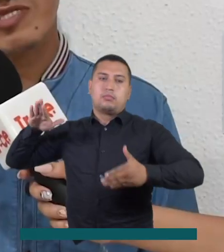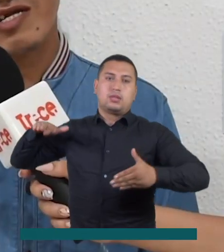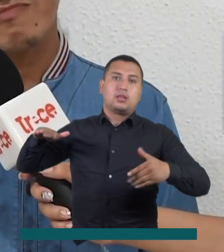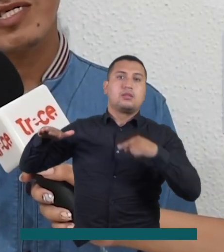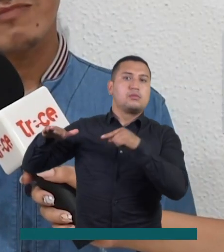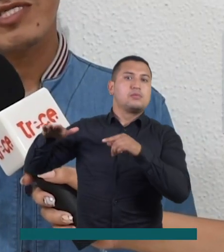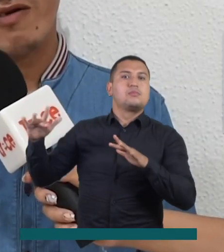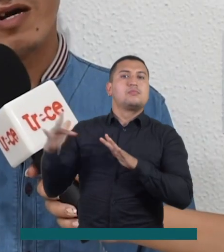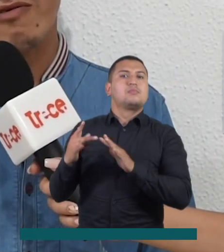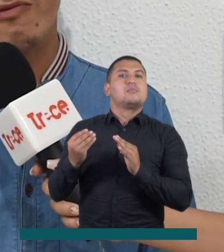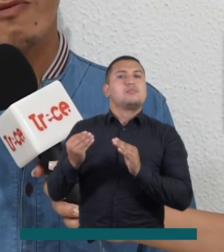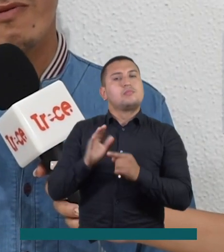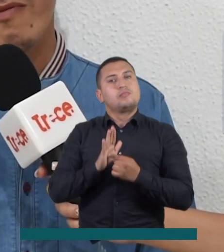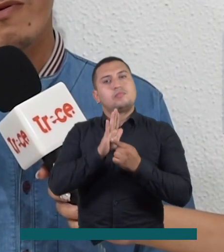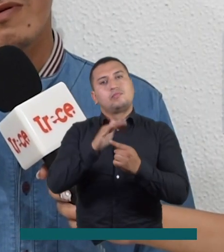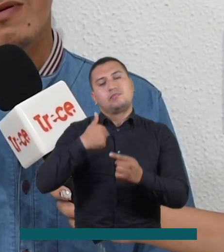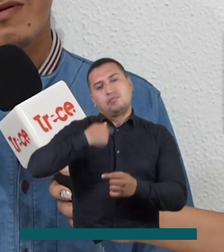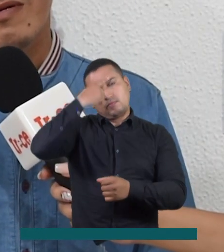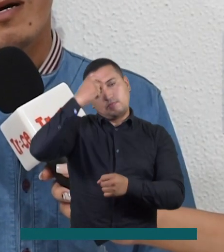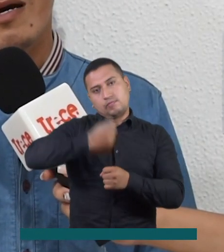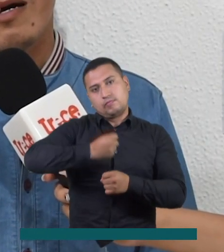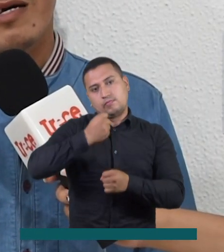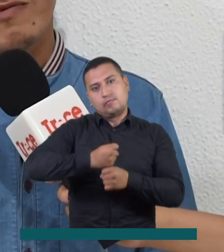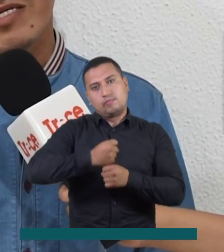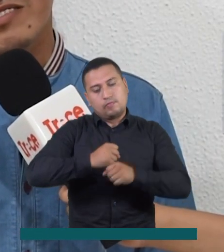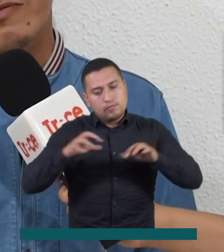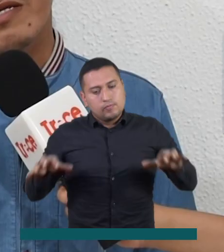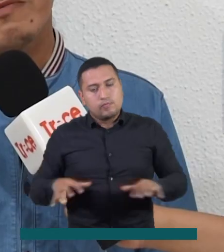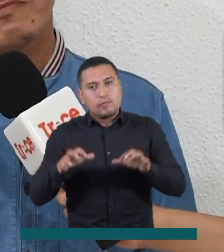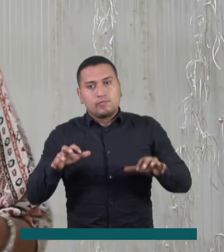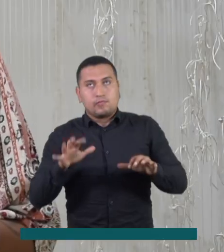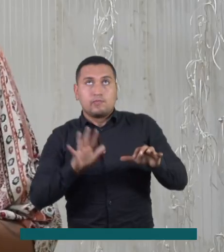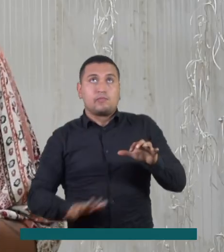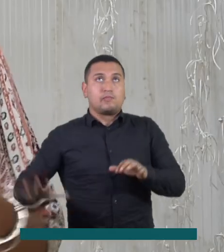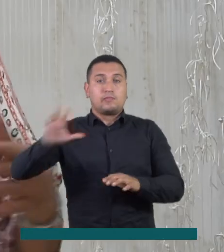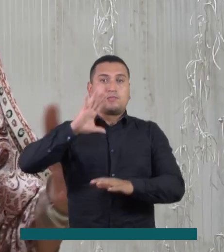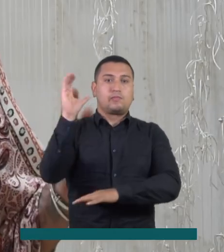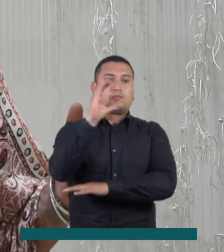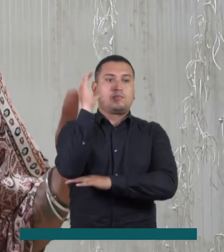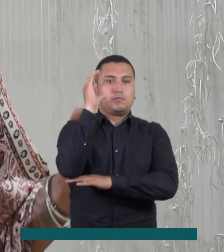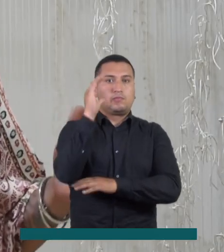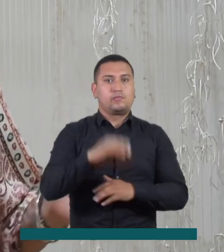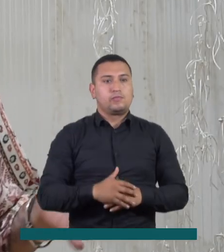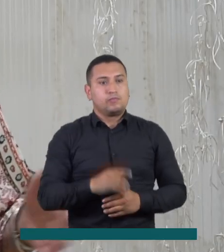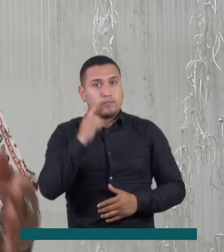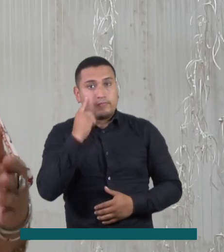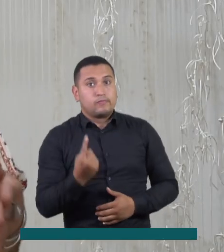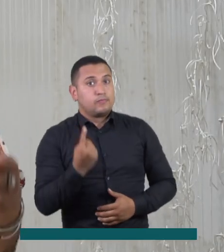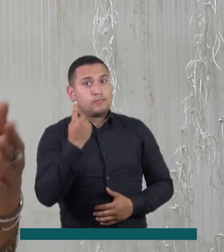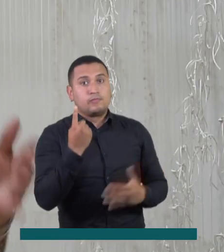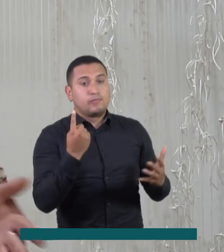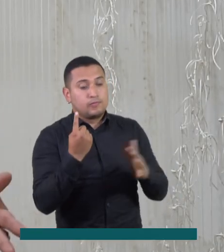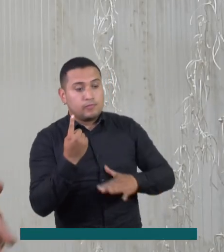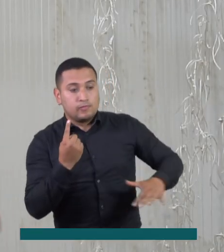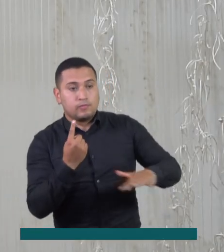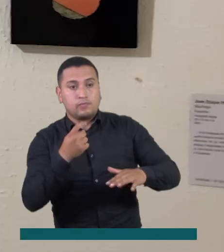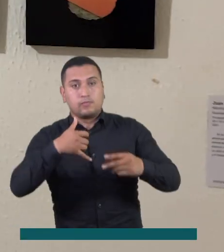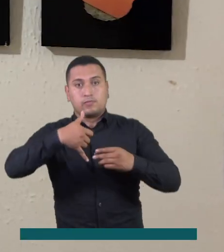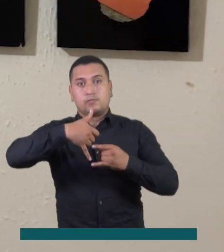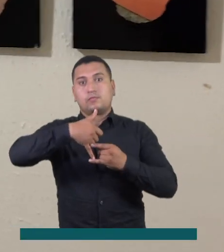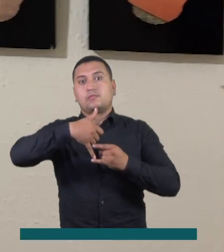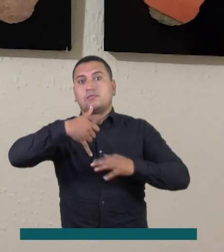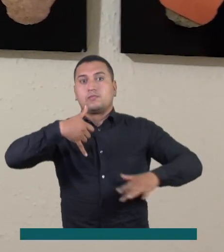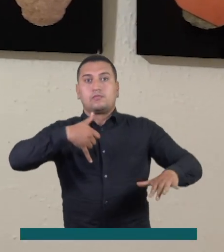mostrar mi trabajo a nivel nacional. Esta es la primera vez que en el departamento del Guainía